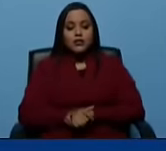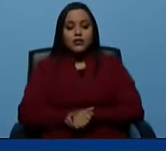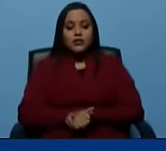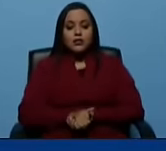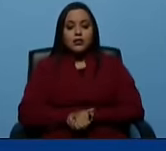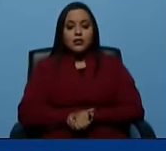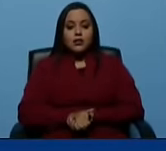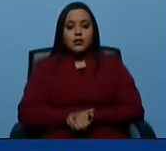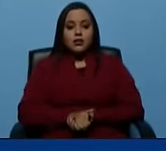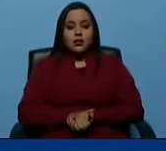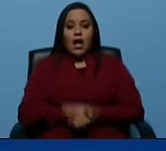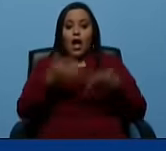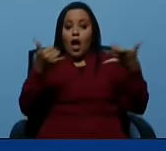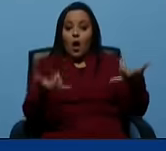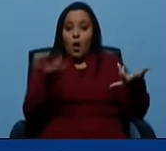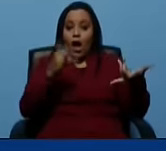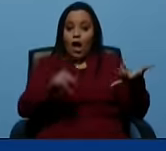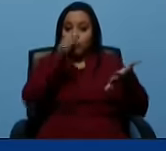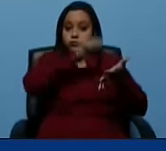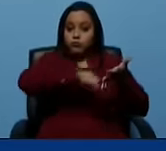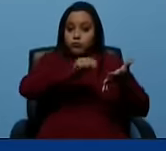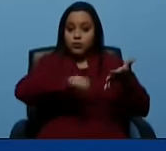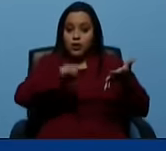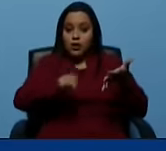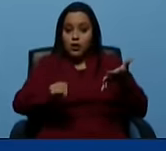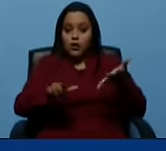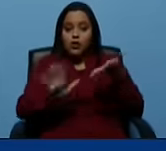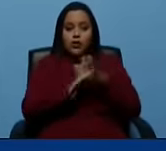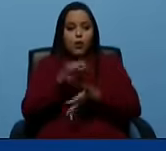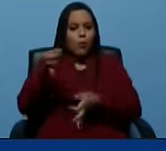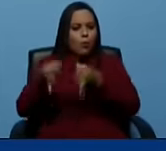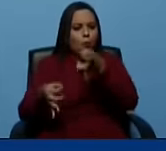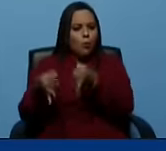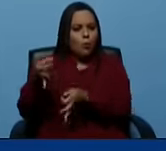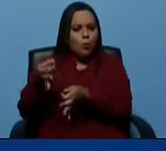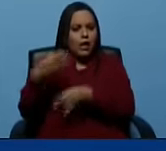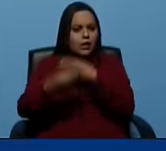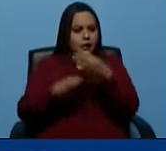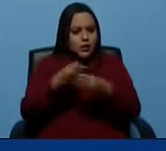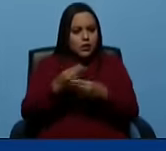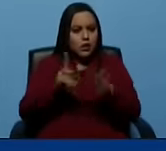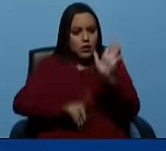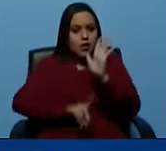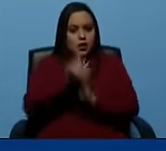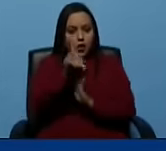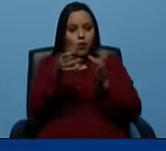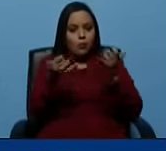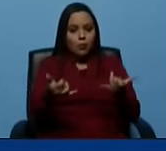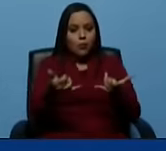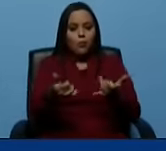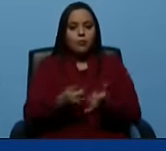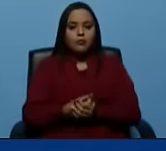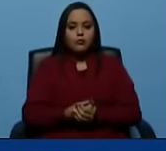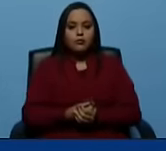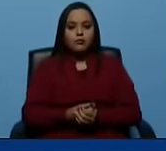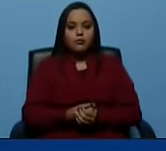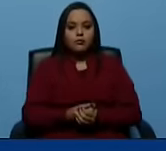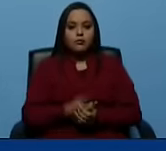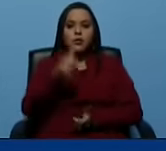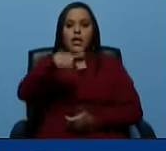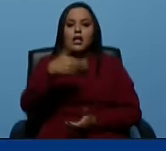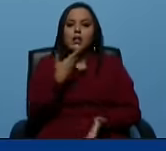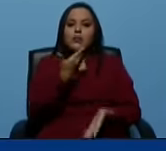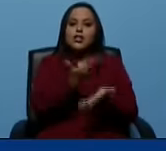que ha quedado en el expediente del juicio que está en pleno desarrollo de este